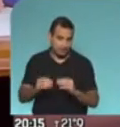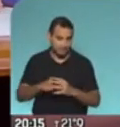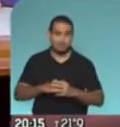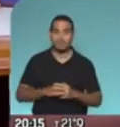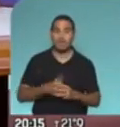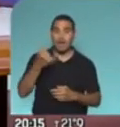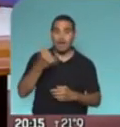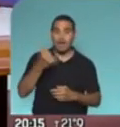hay una denuncia ante la justicia